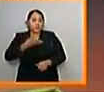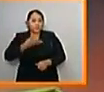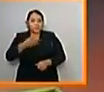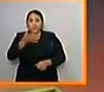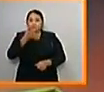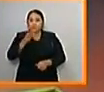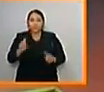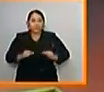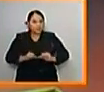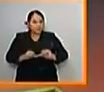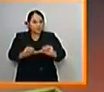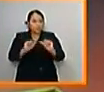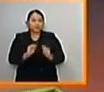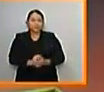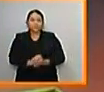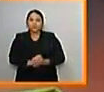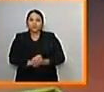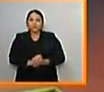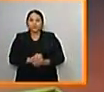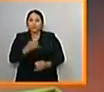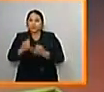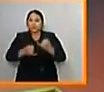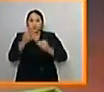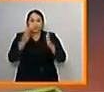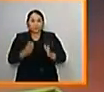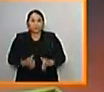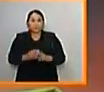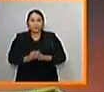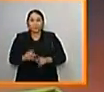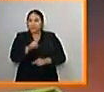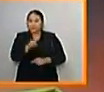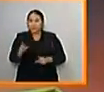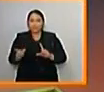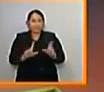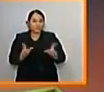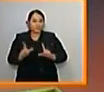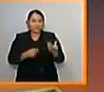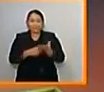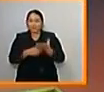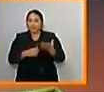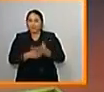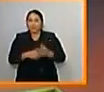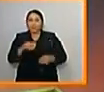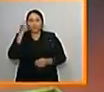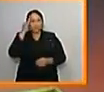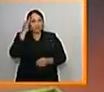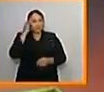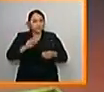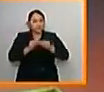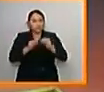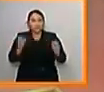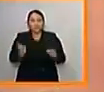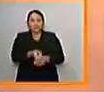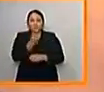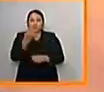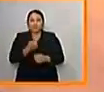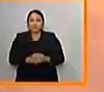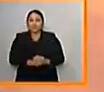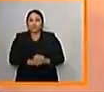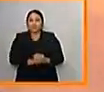acompaña en todo momento. Mi querido soñador, espero que vayas preparando tu boleto. Vamos a recibir el primer dígito.